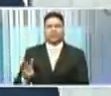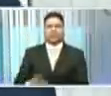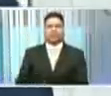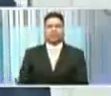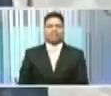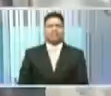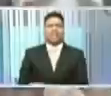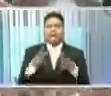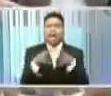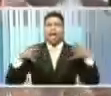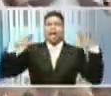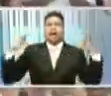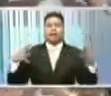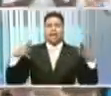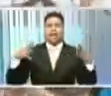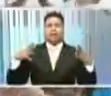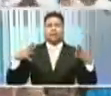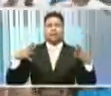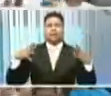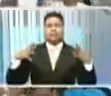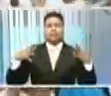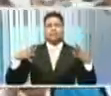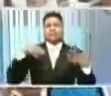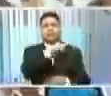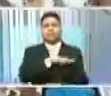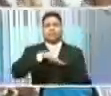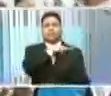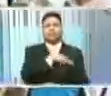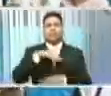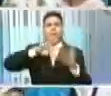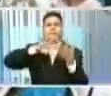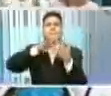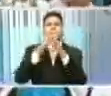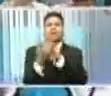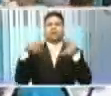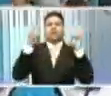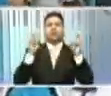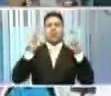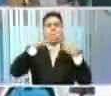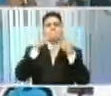La gran misión Barrio Nuevo, Barrio Tricolor.